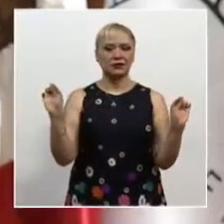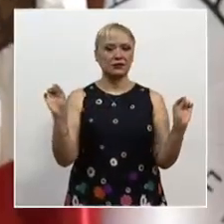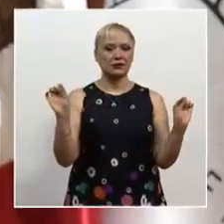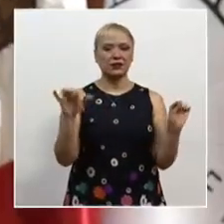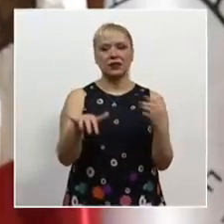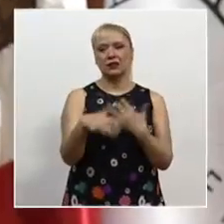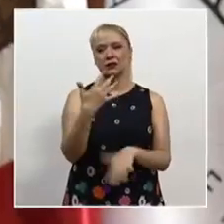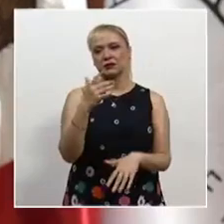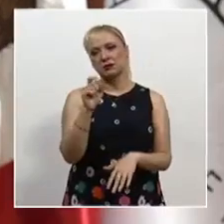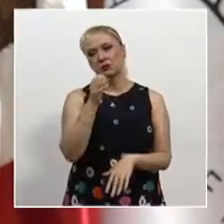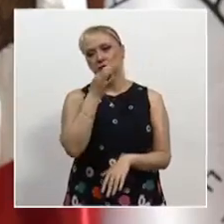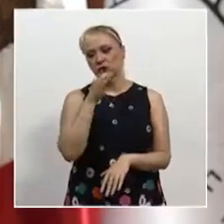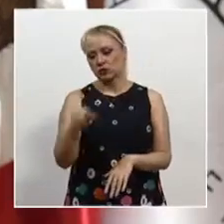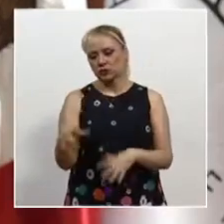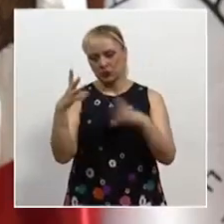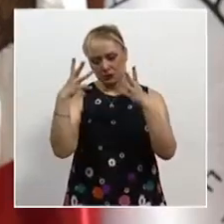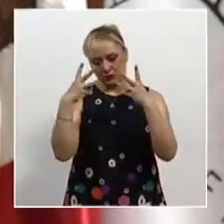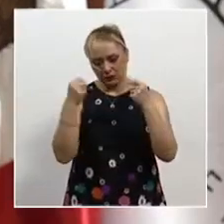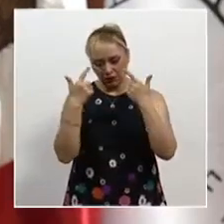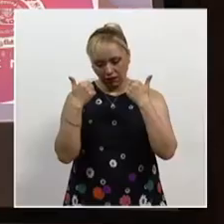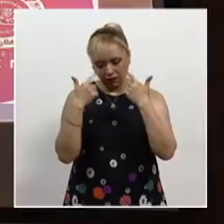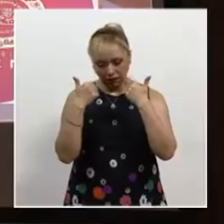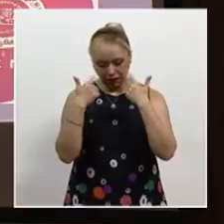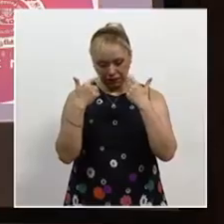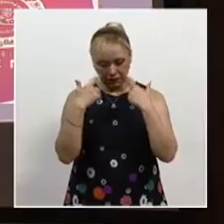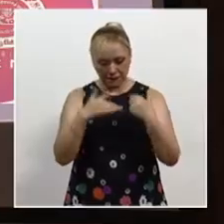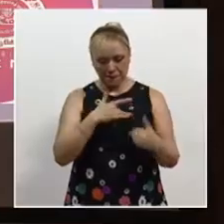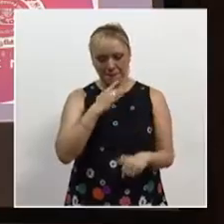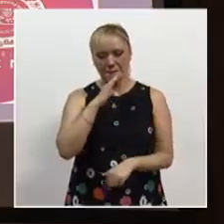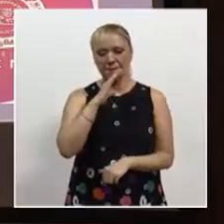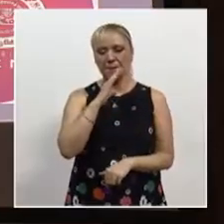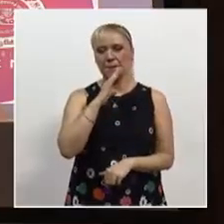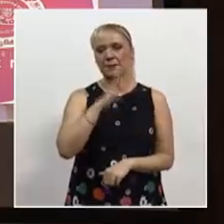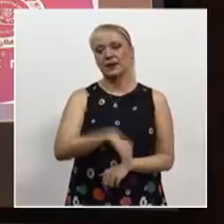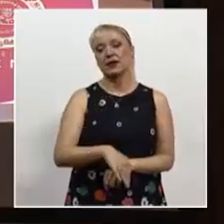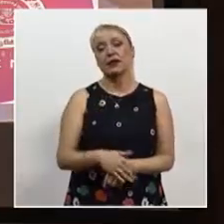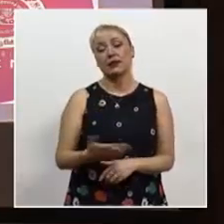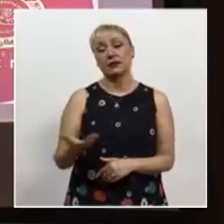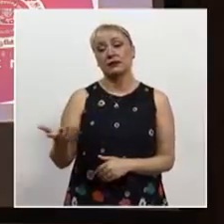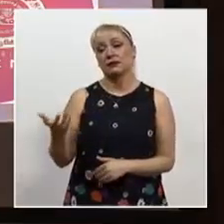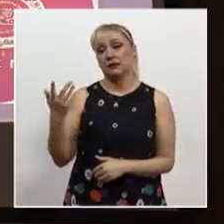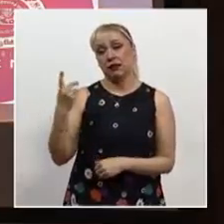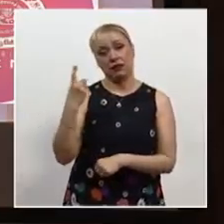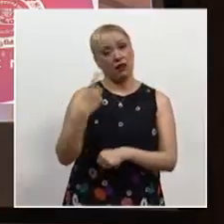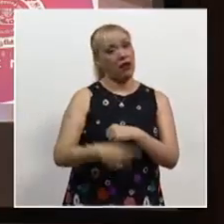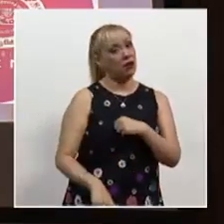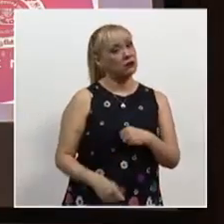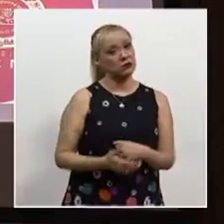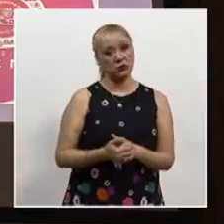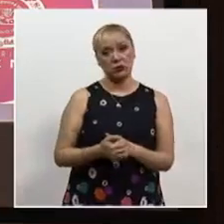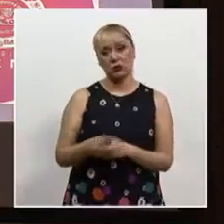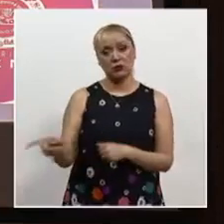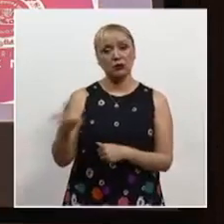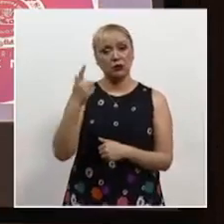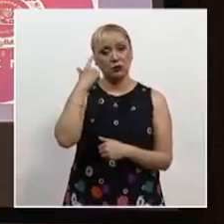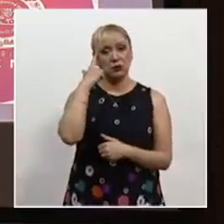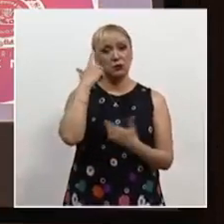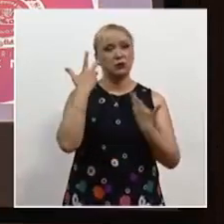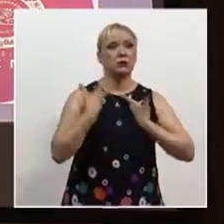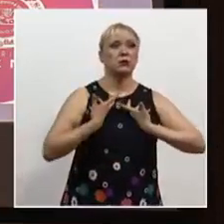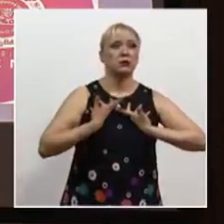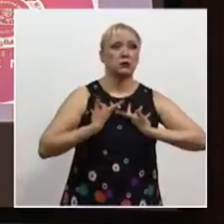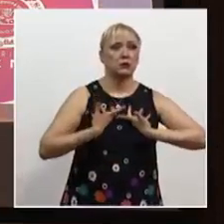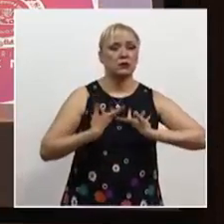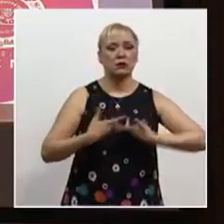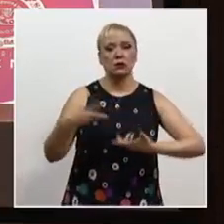aproximadamente de 15 a 20 minutos esta presentación y esto documenta el gran daño psicológico y físico y también a